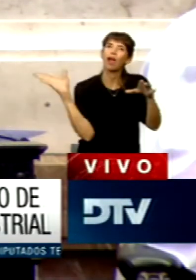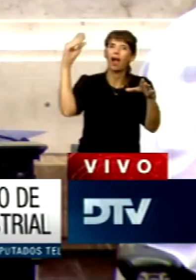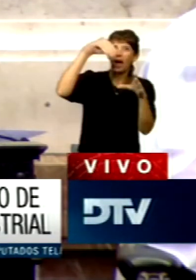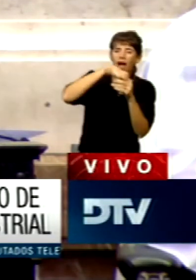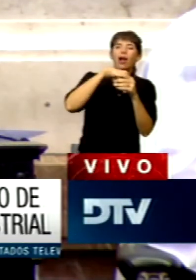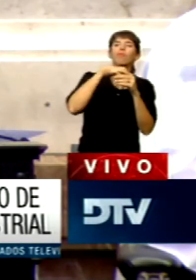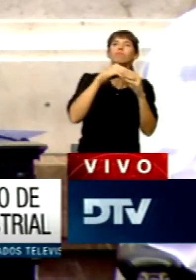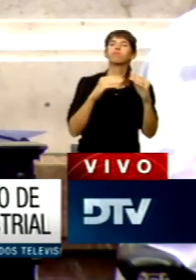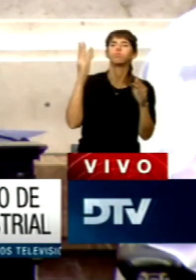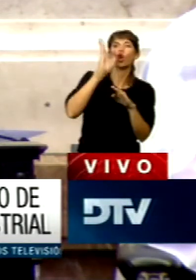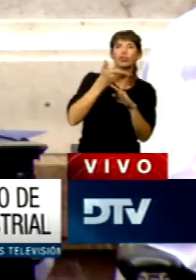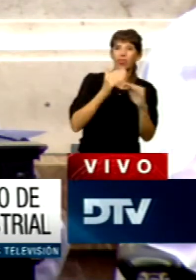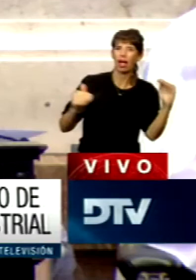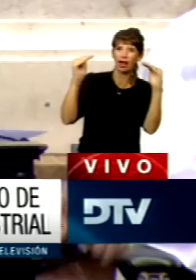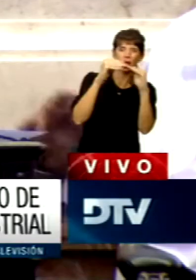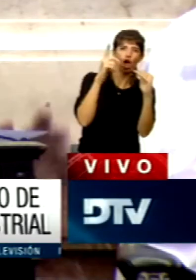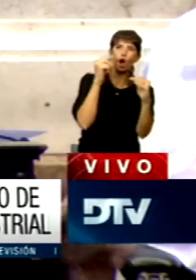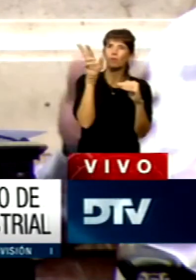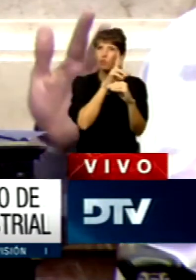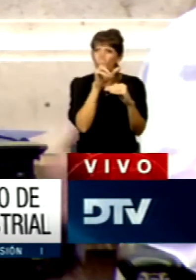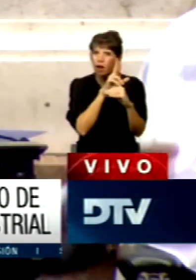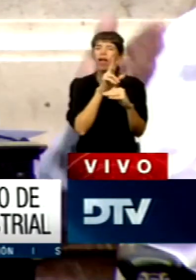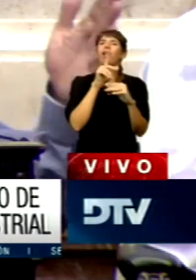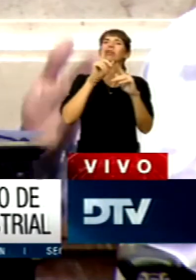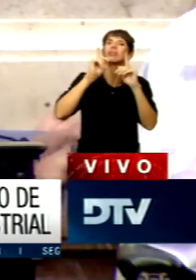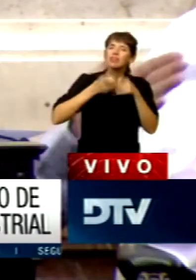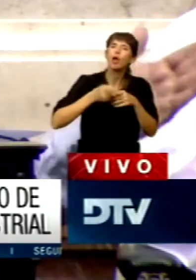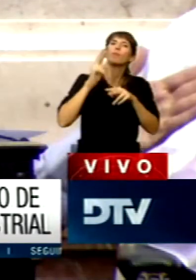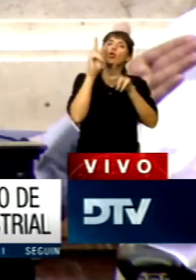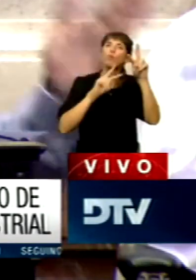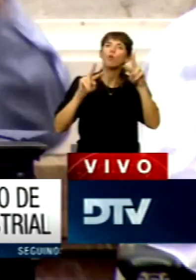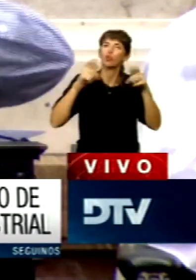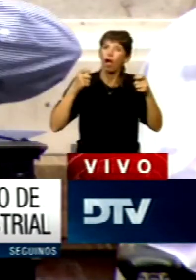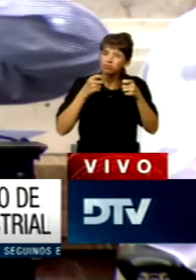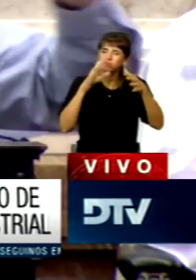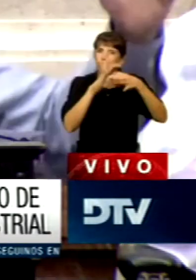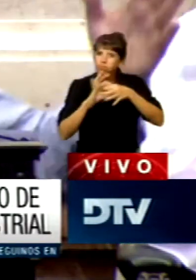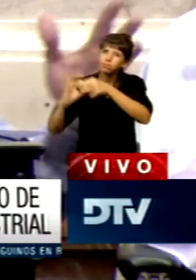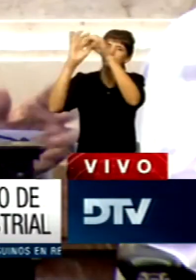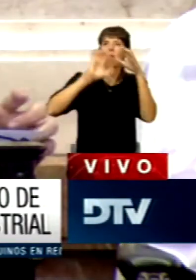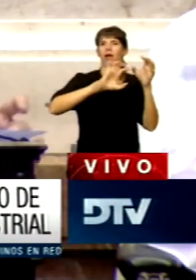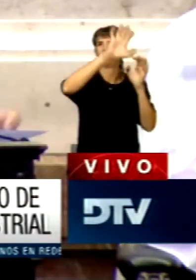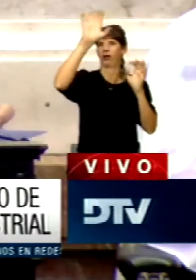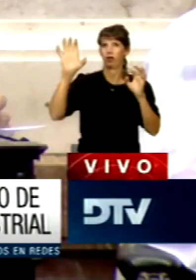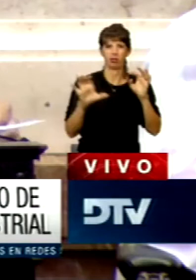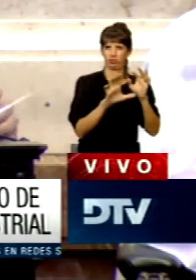y diversidad y proyección federal en su otorgamiento. O sea, está visto